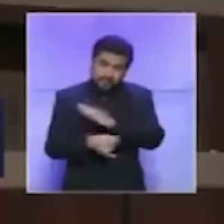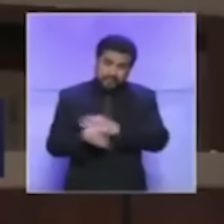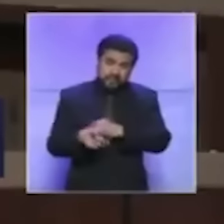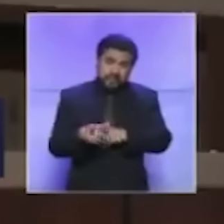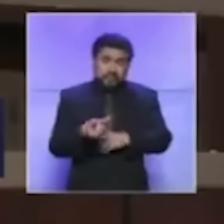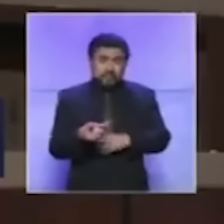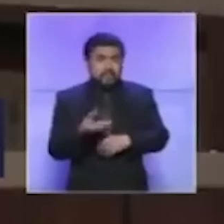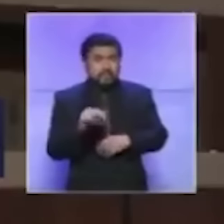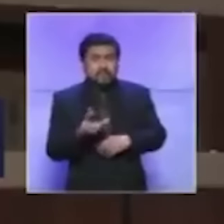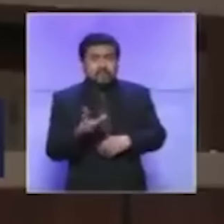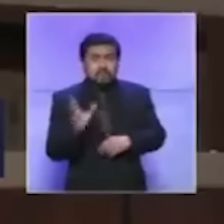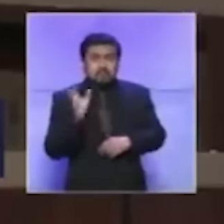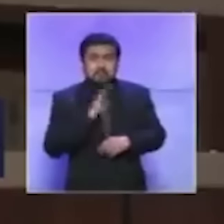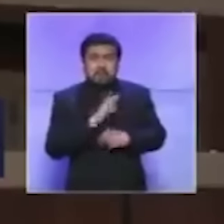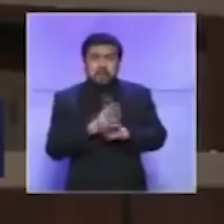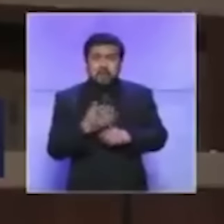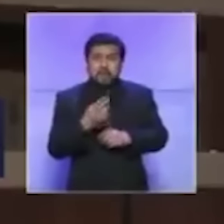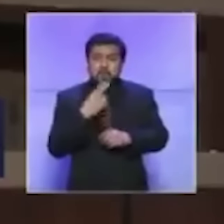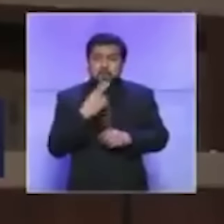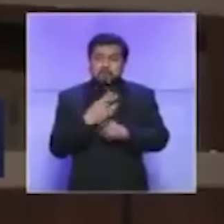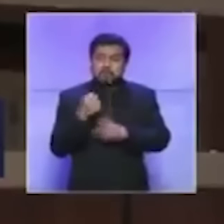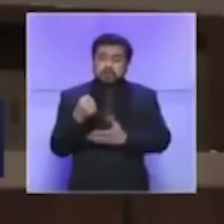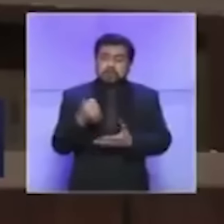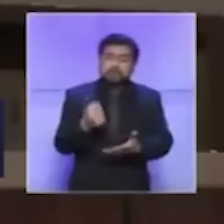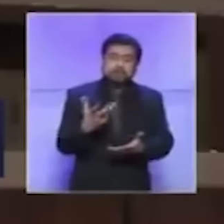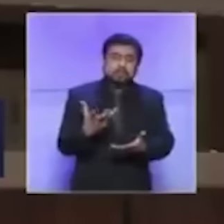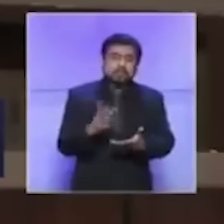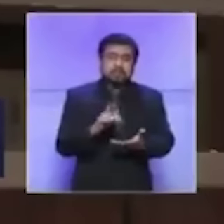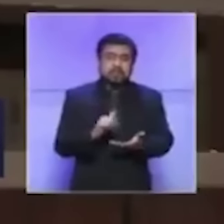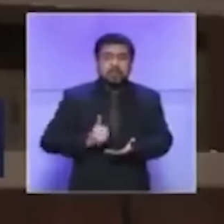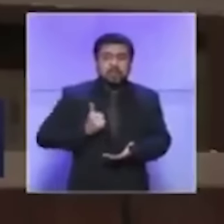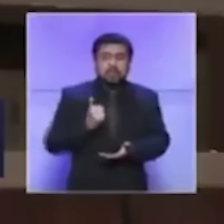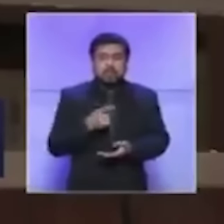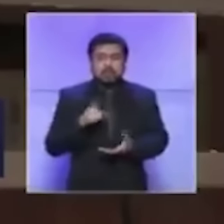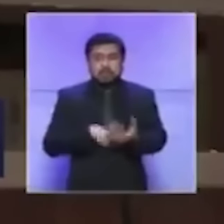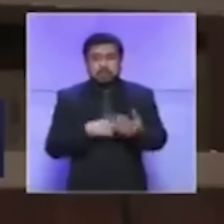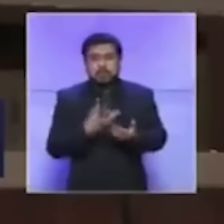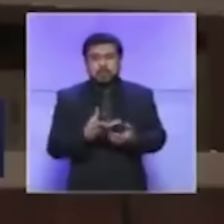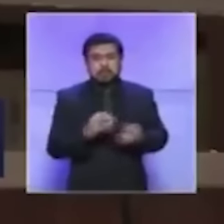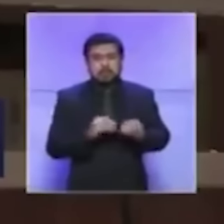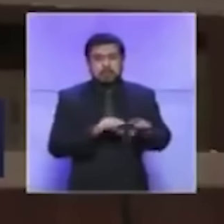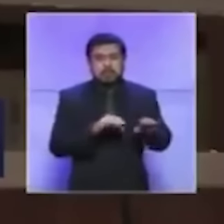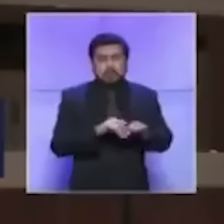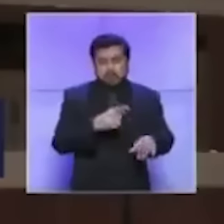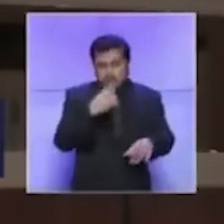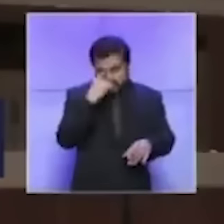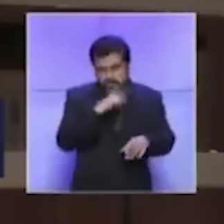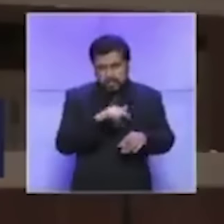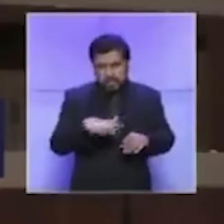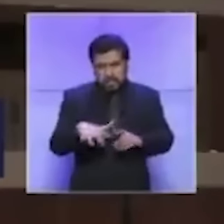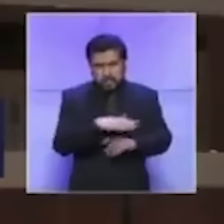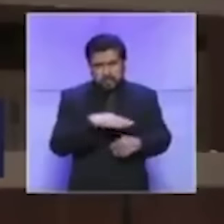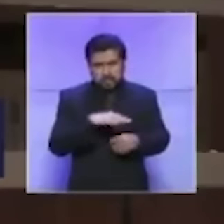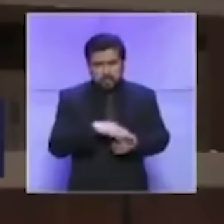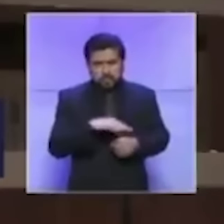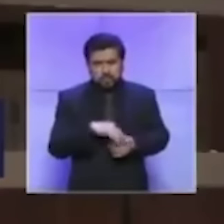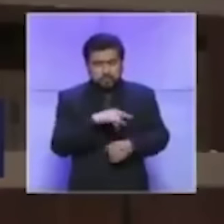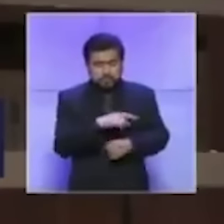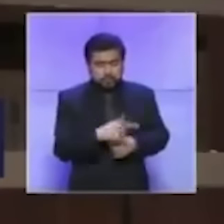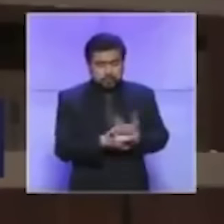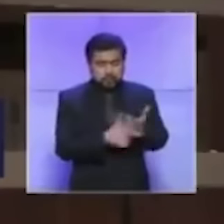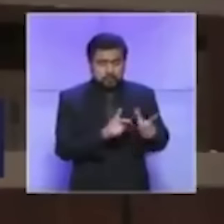uso indebido de recursos públicos y el impacto en una campaña electoral. ¿Qué señala el PRD? De